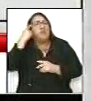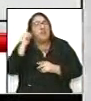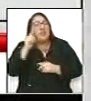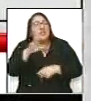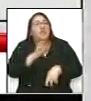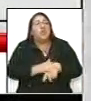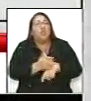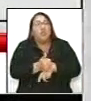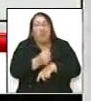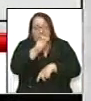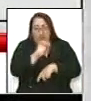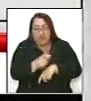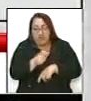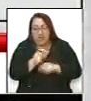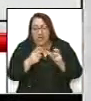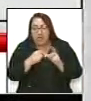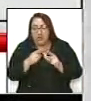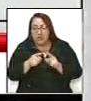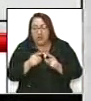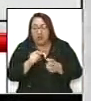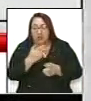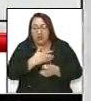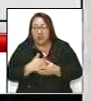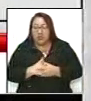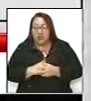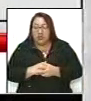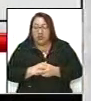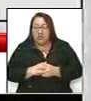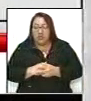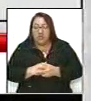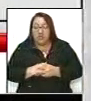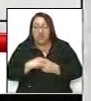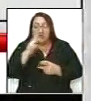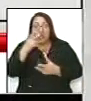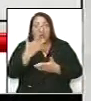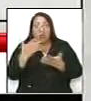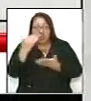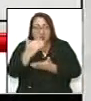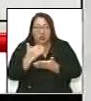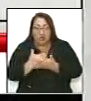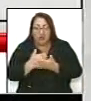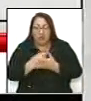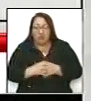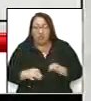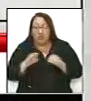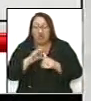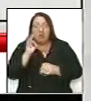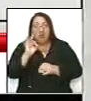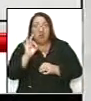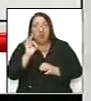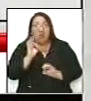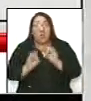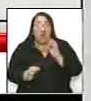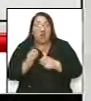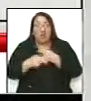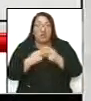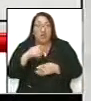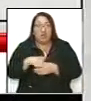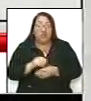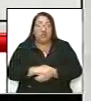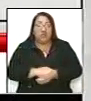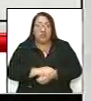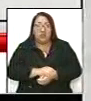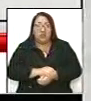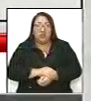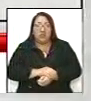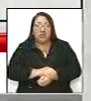tal. Entonces, estos son, presidente, dos fundamentos centrales que el propio Jurado Nacional de Elecciones